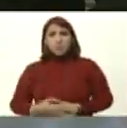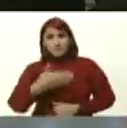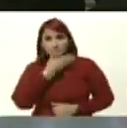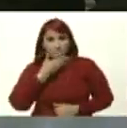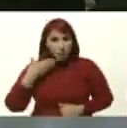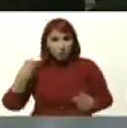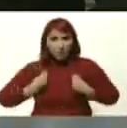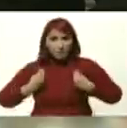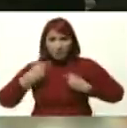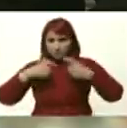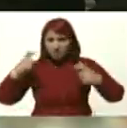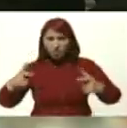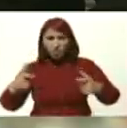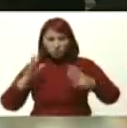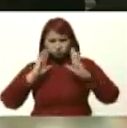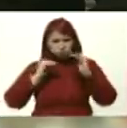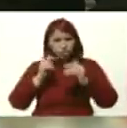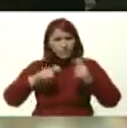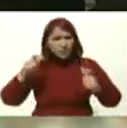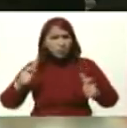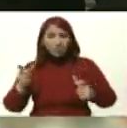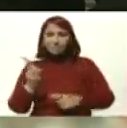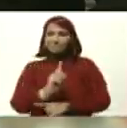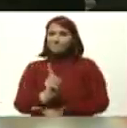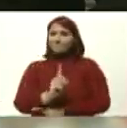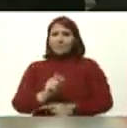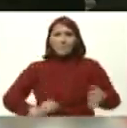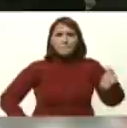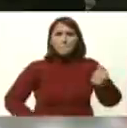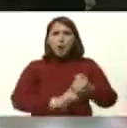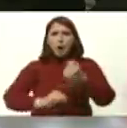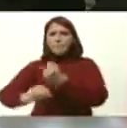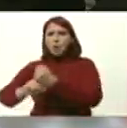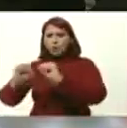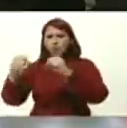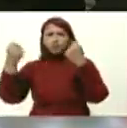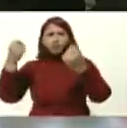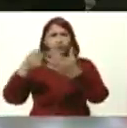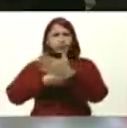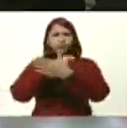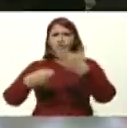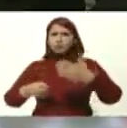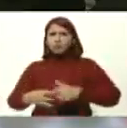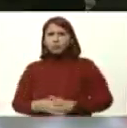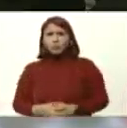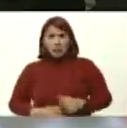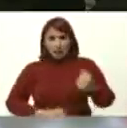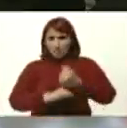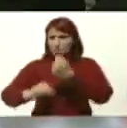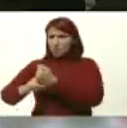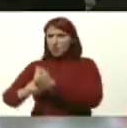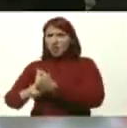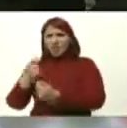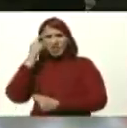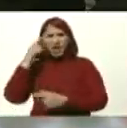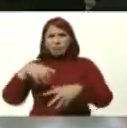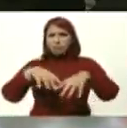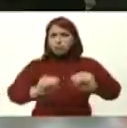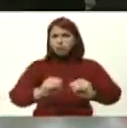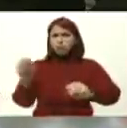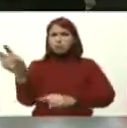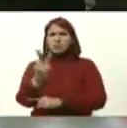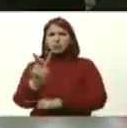la vida de la gente? ¿Atendieron a la gente? No, apoyaron las sanciones. Apoyaron el día que iban a invadir a Venezuela